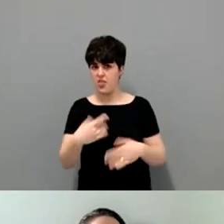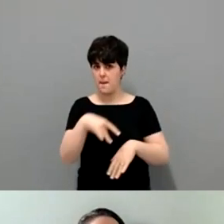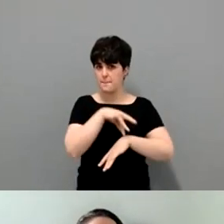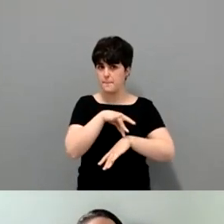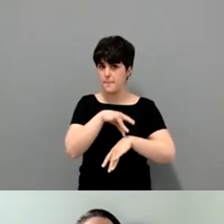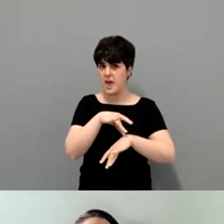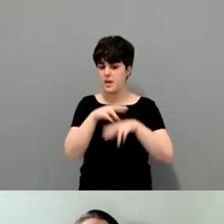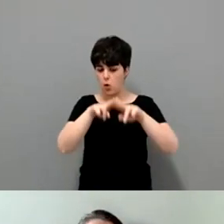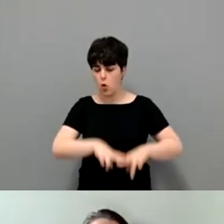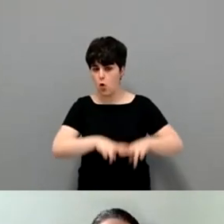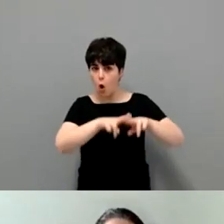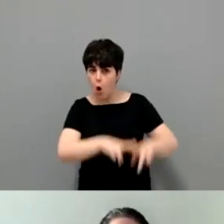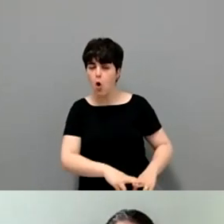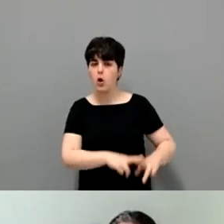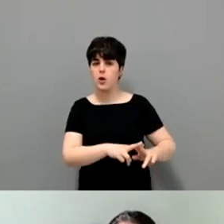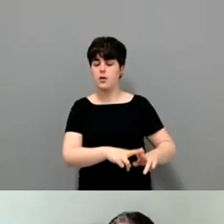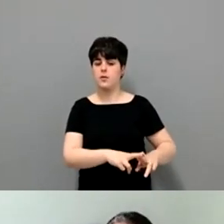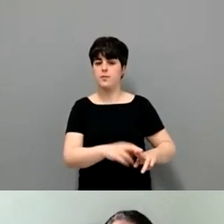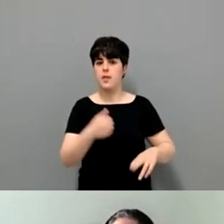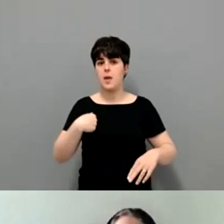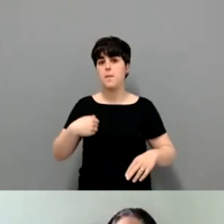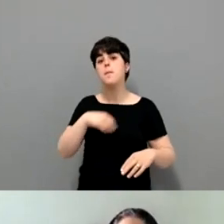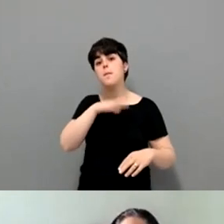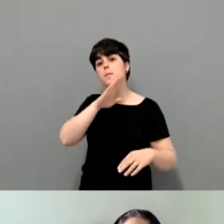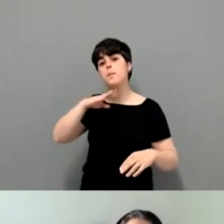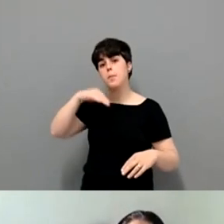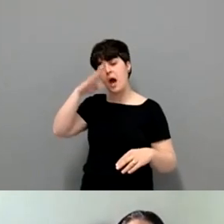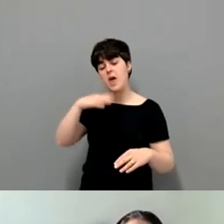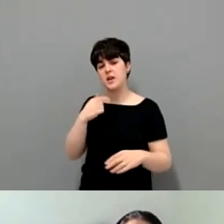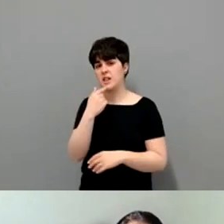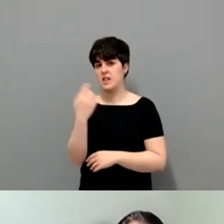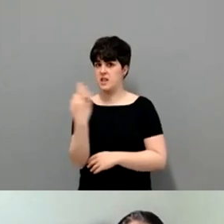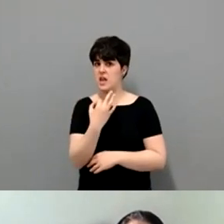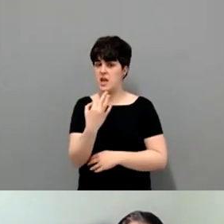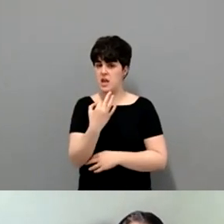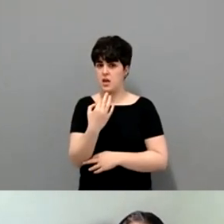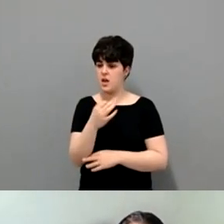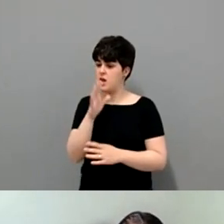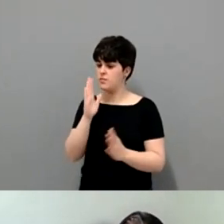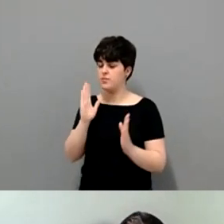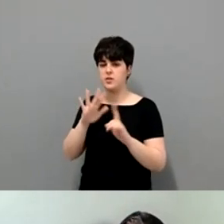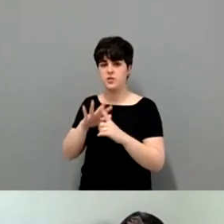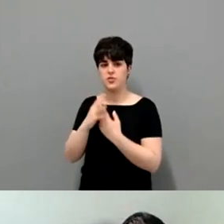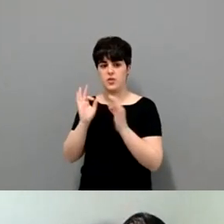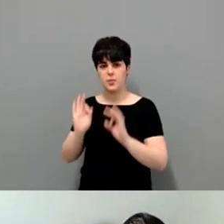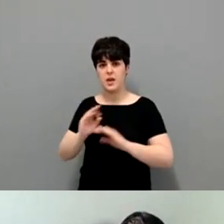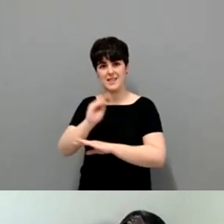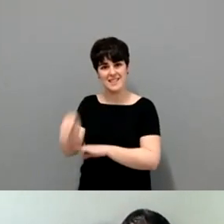me dijo a mis padres que a lo mejor era en un sanatorio.